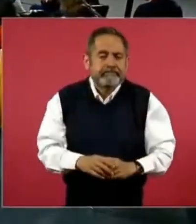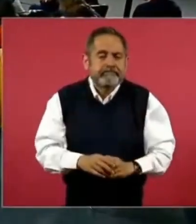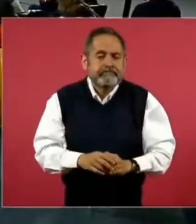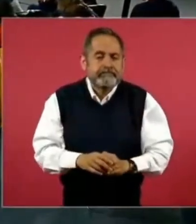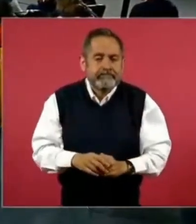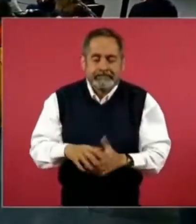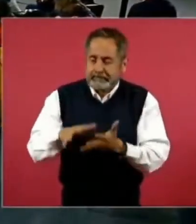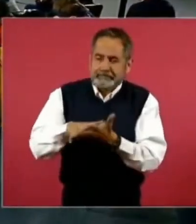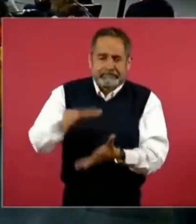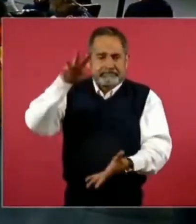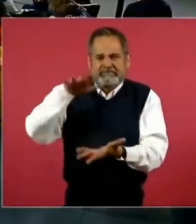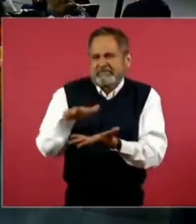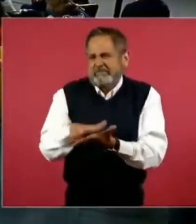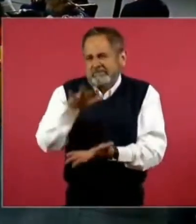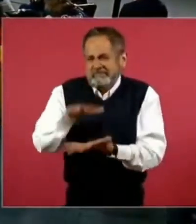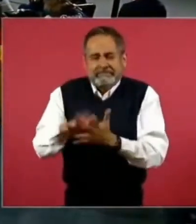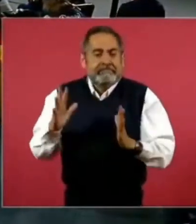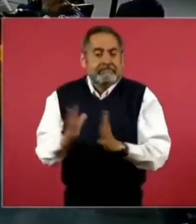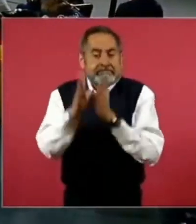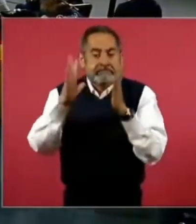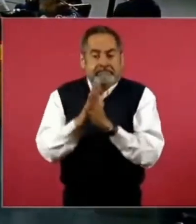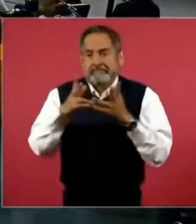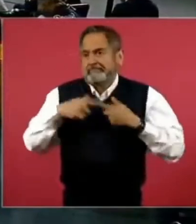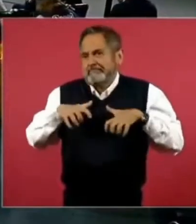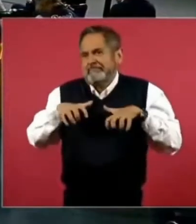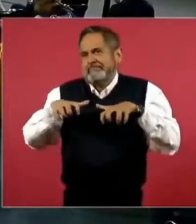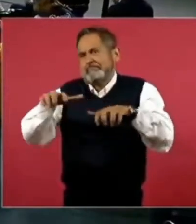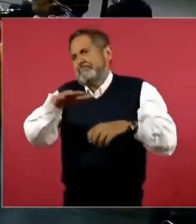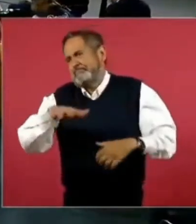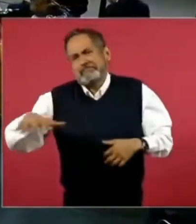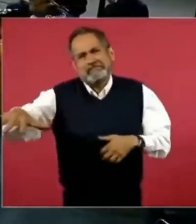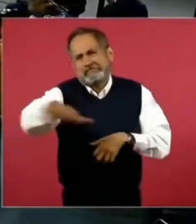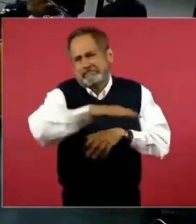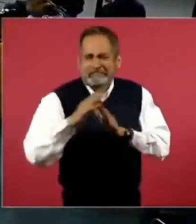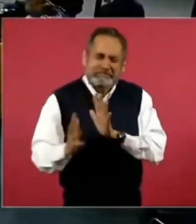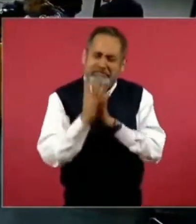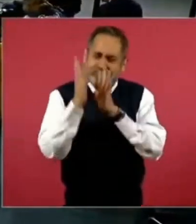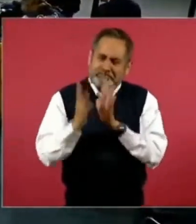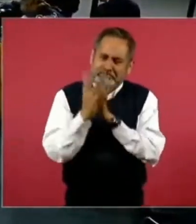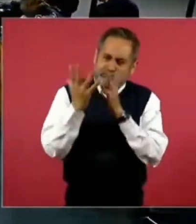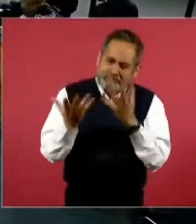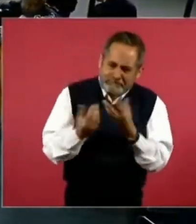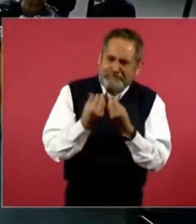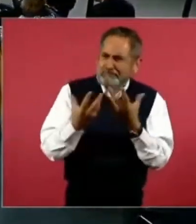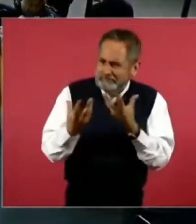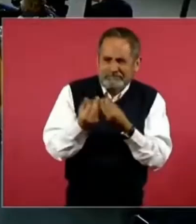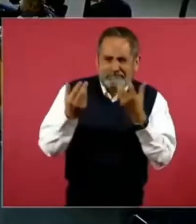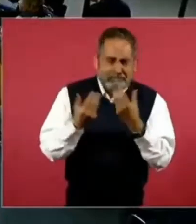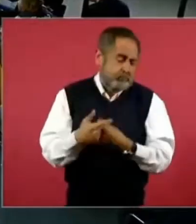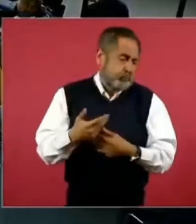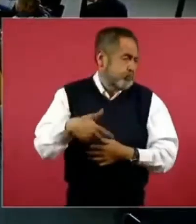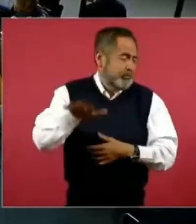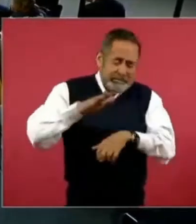la de mayor participación ciudadana. porque es